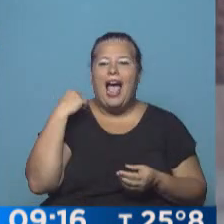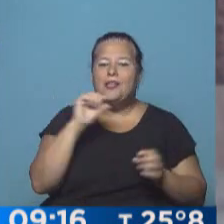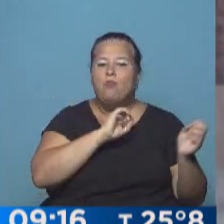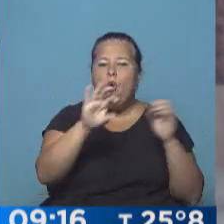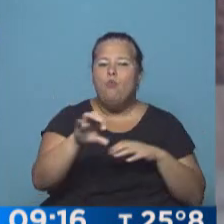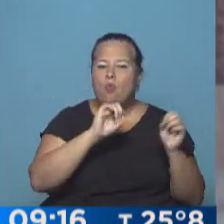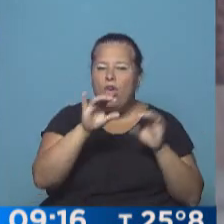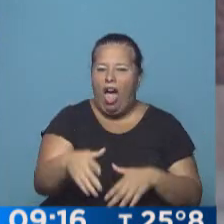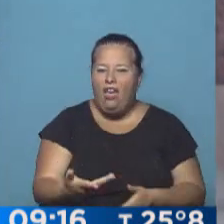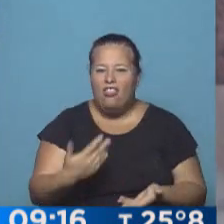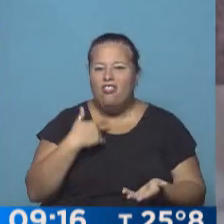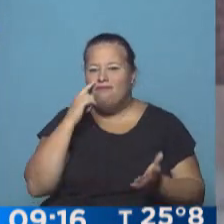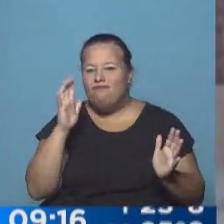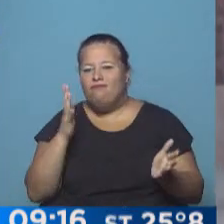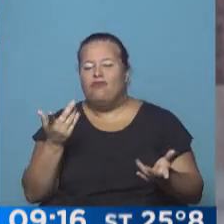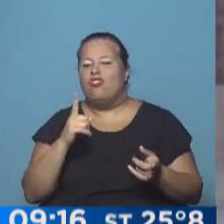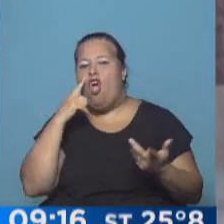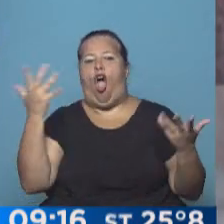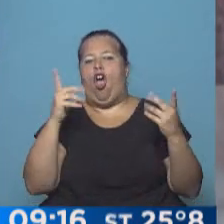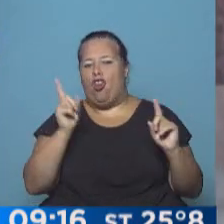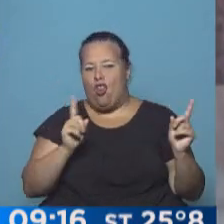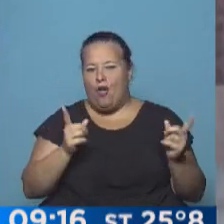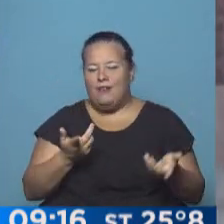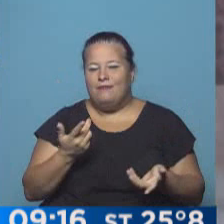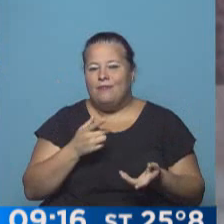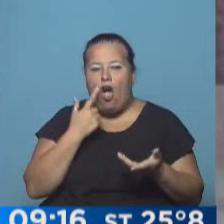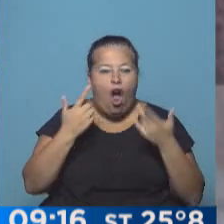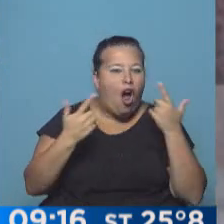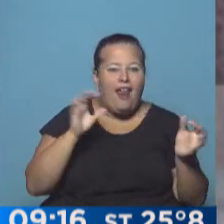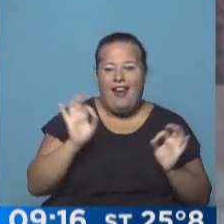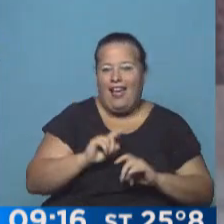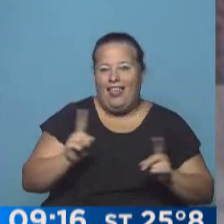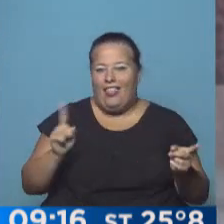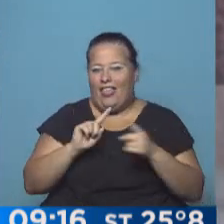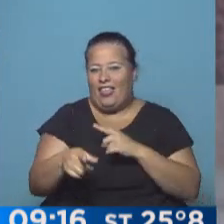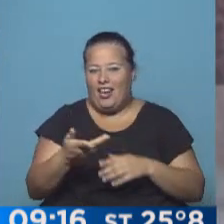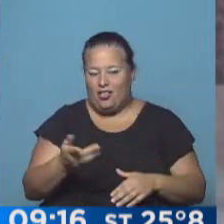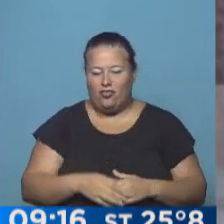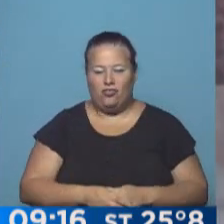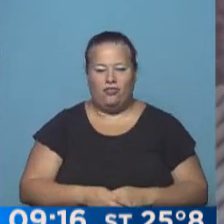estaban mudando. Entonces no eran conocidos, no se hicieron conocer tampoco.